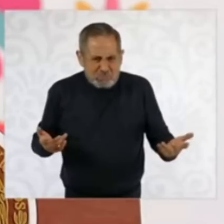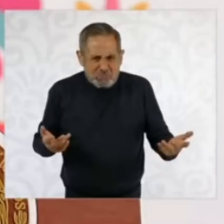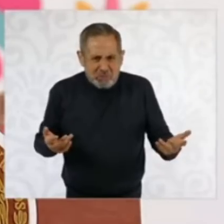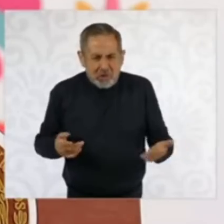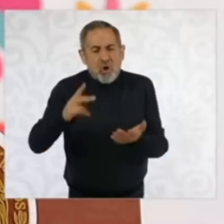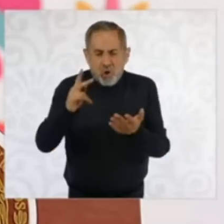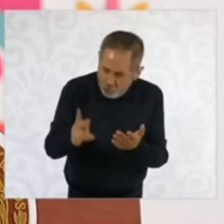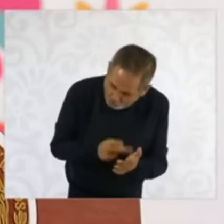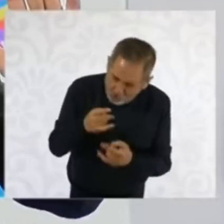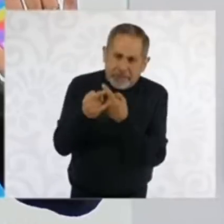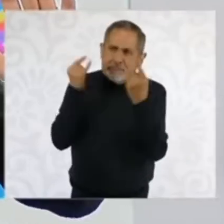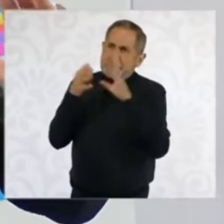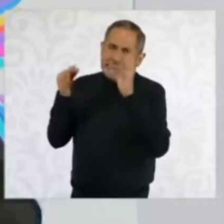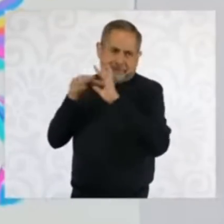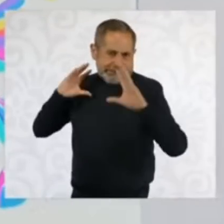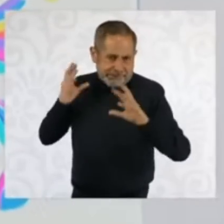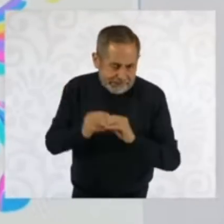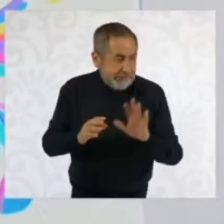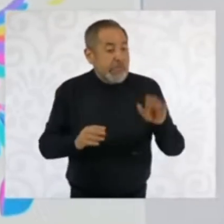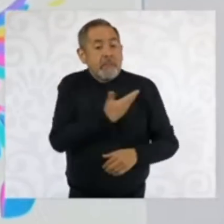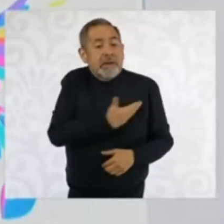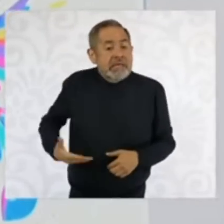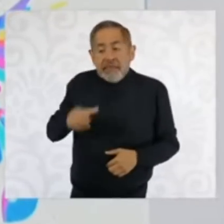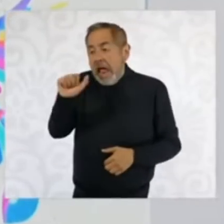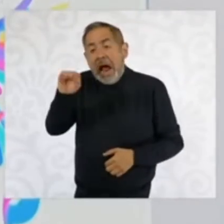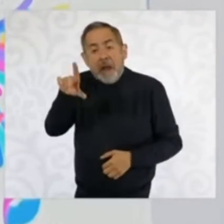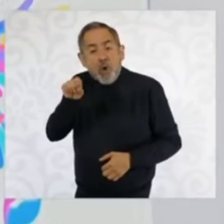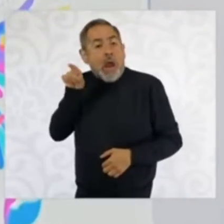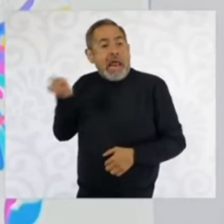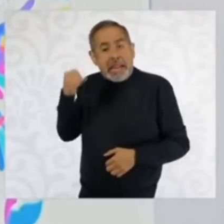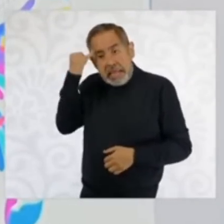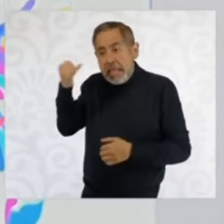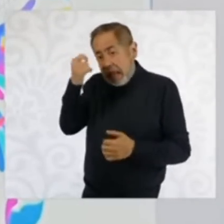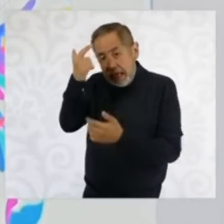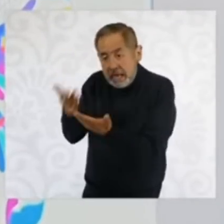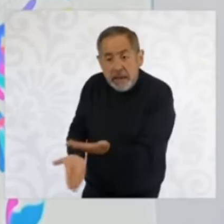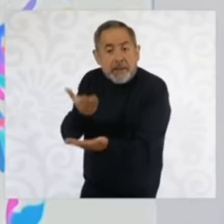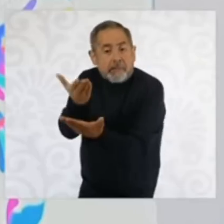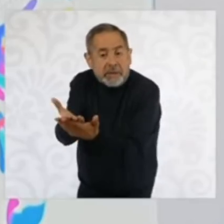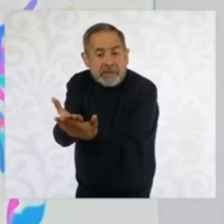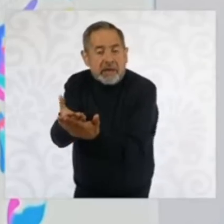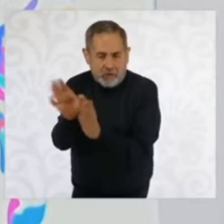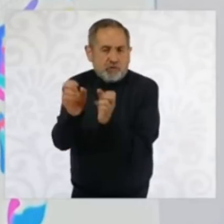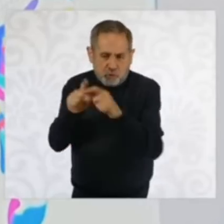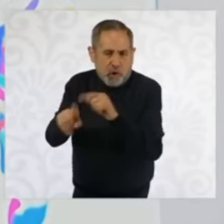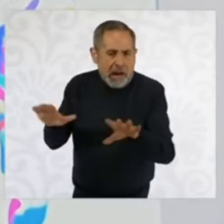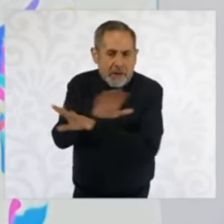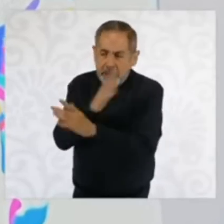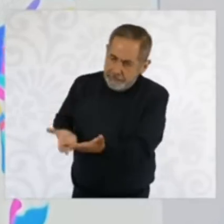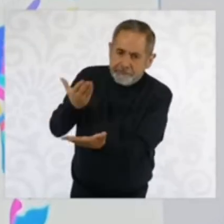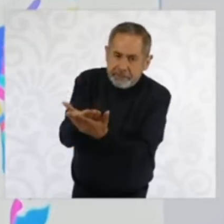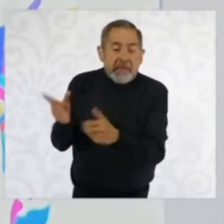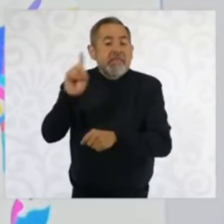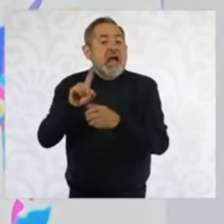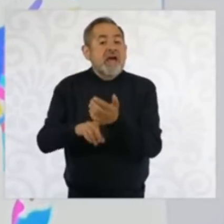De nuevo el recuento. El presidente López Obrador envía una reforma a la Constitución el 5 de